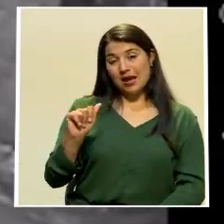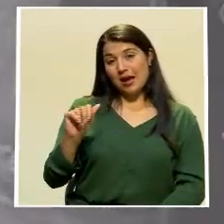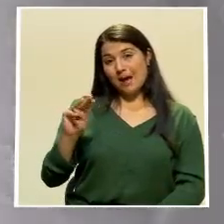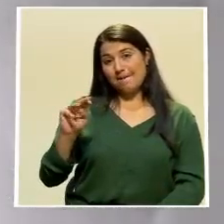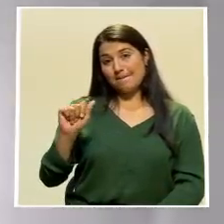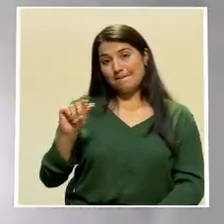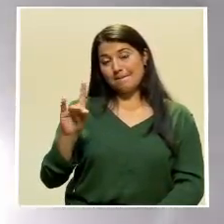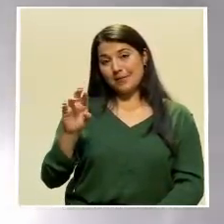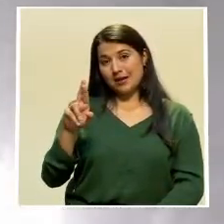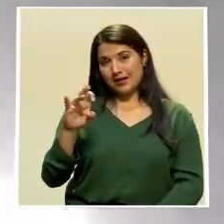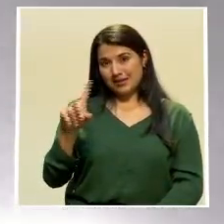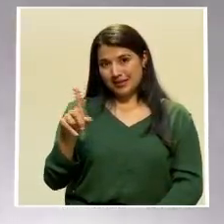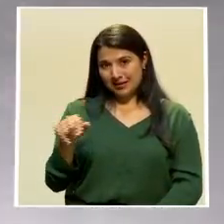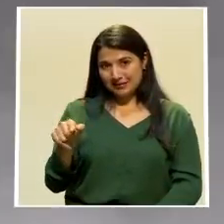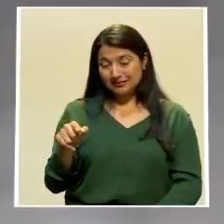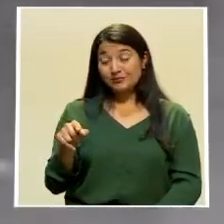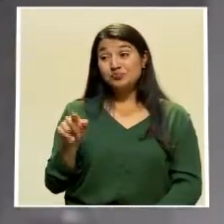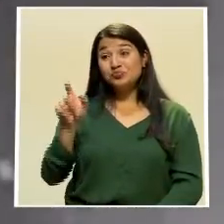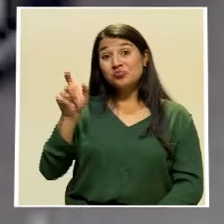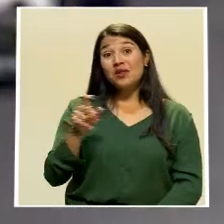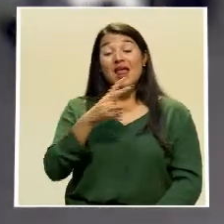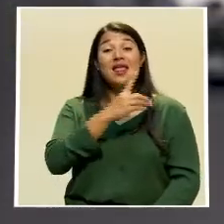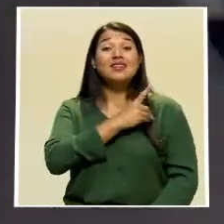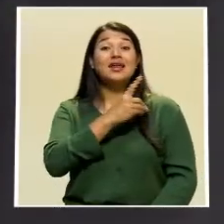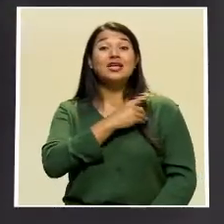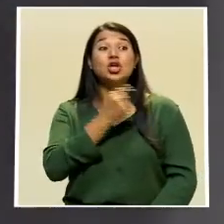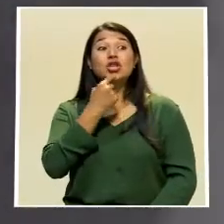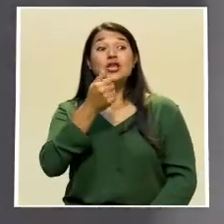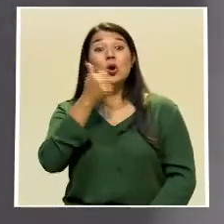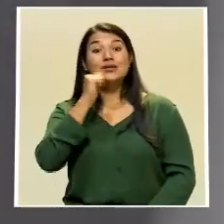le dijo anoche al medio de comunicación